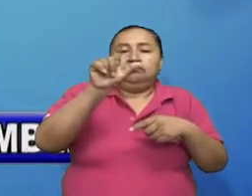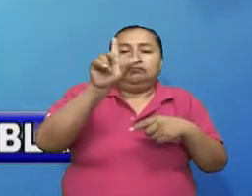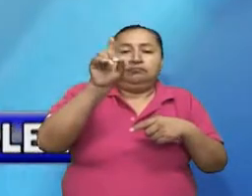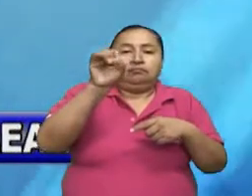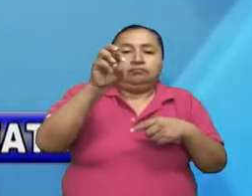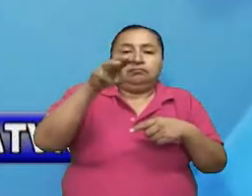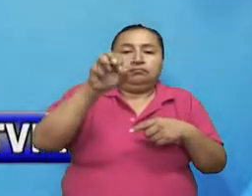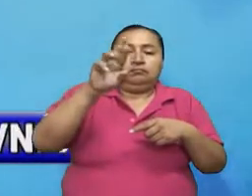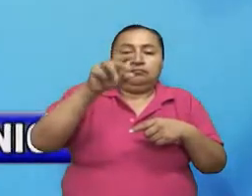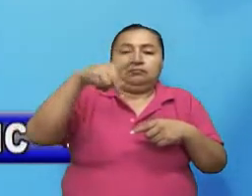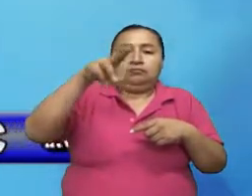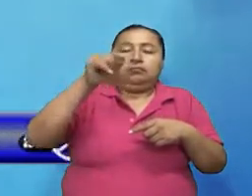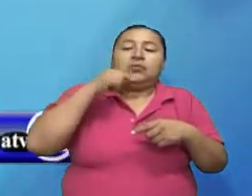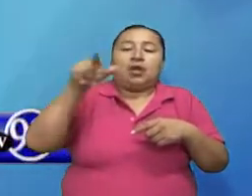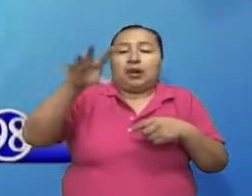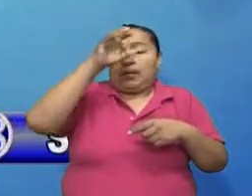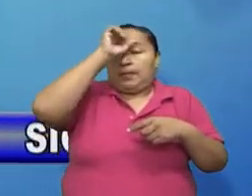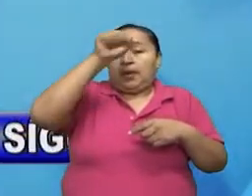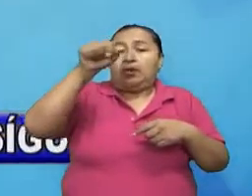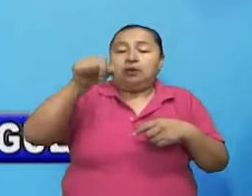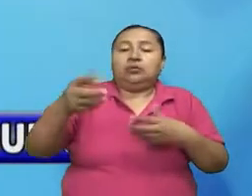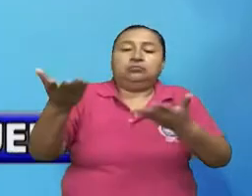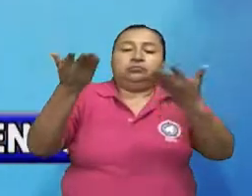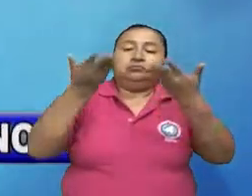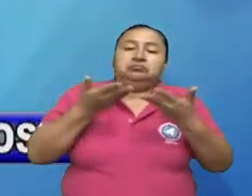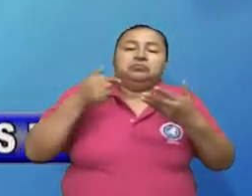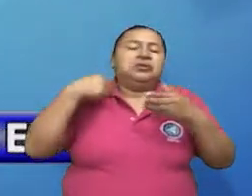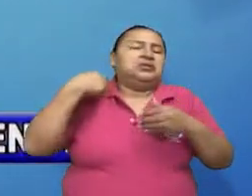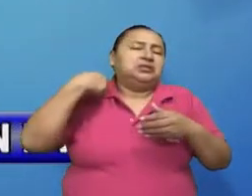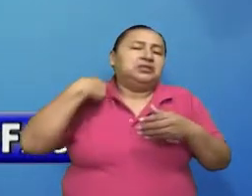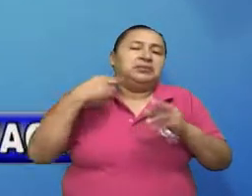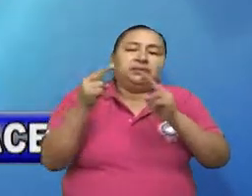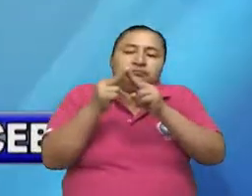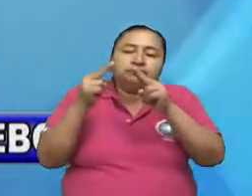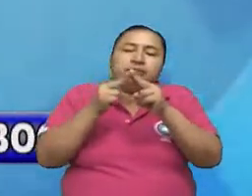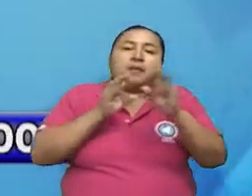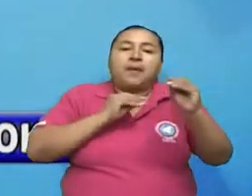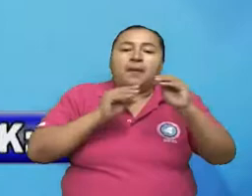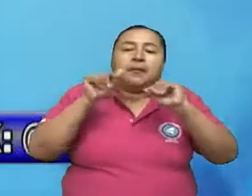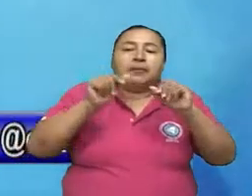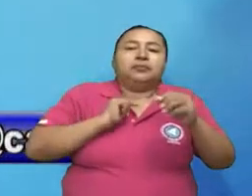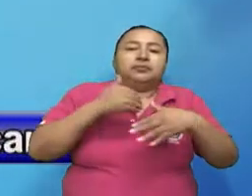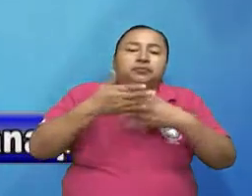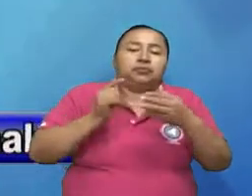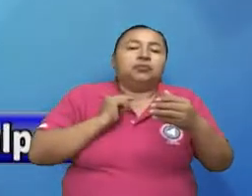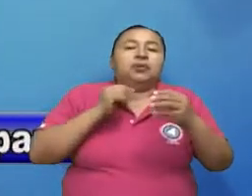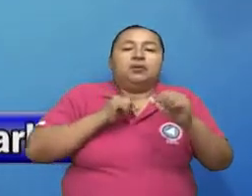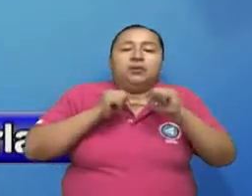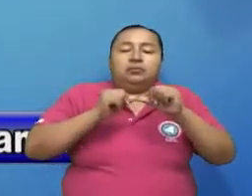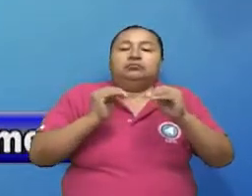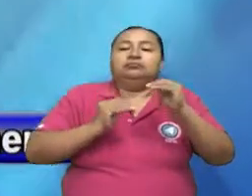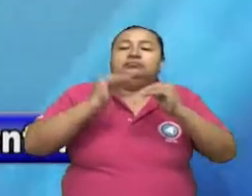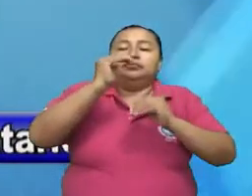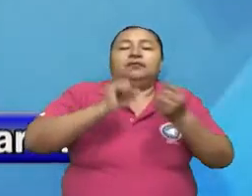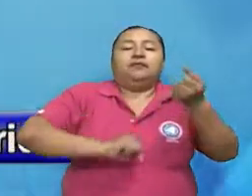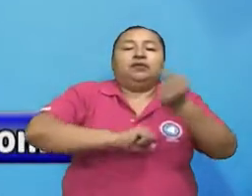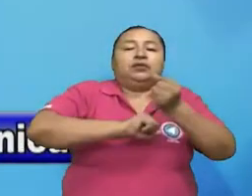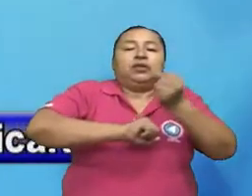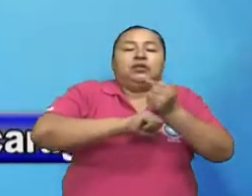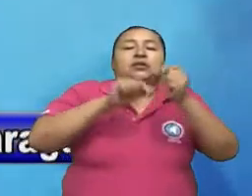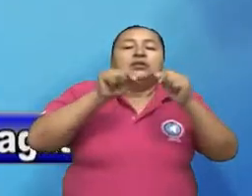al embajador Andrei, con quien siempre estamos conversando sobre cómo incrementar y fortalecer